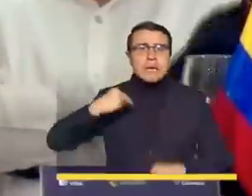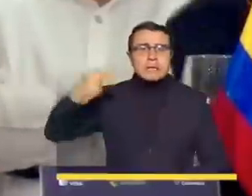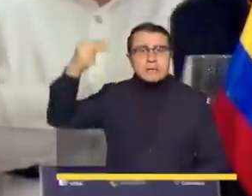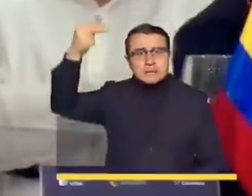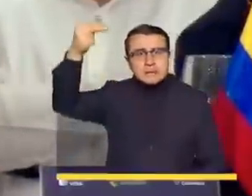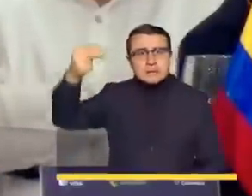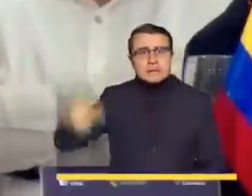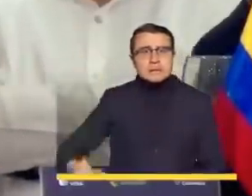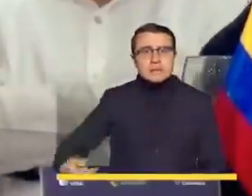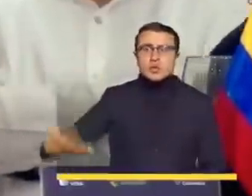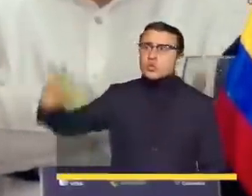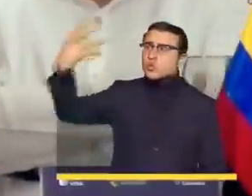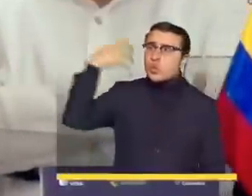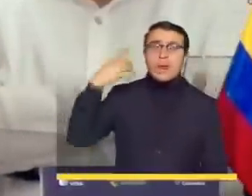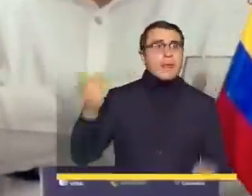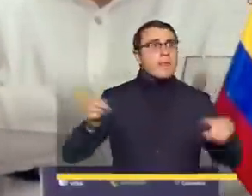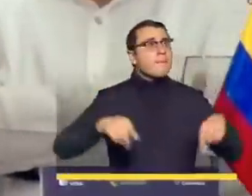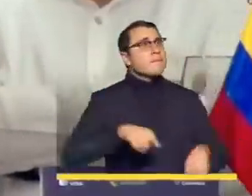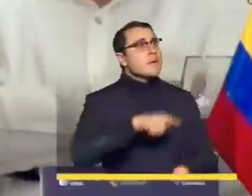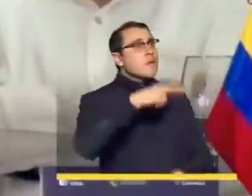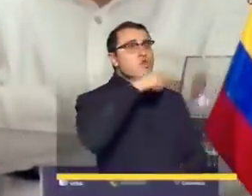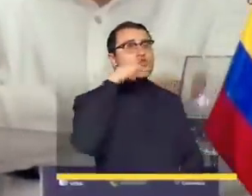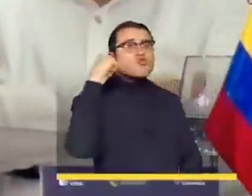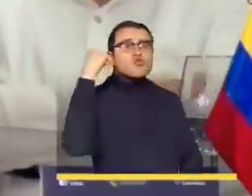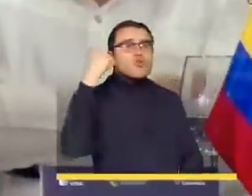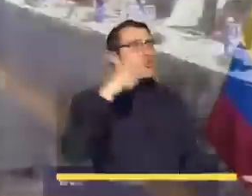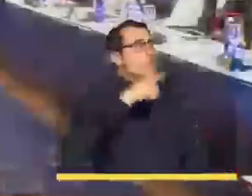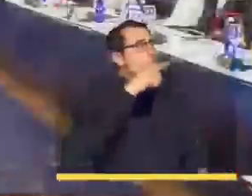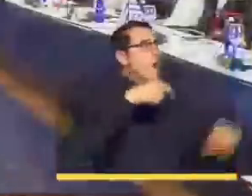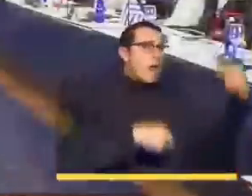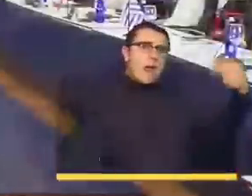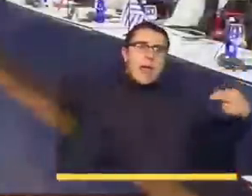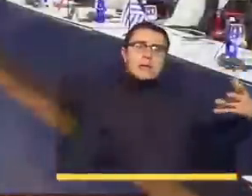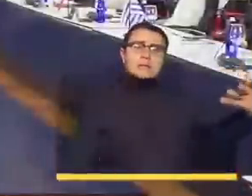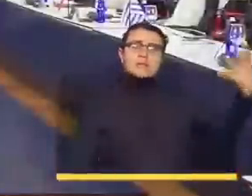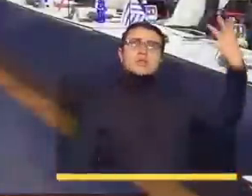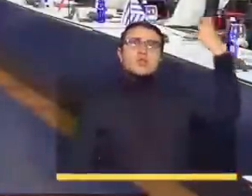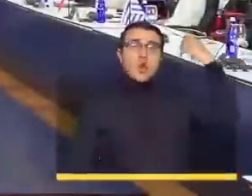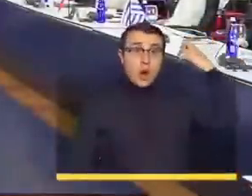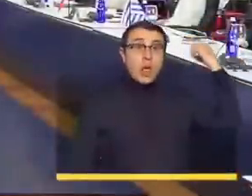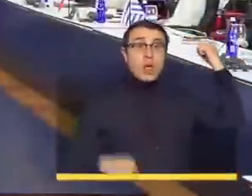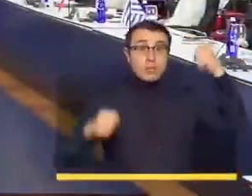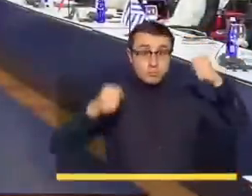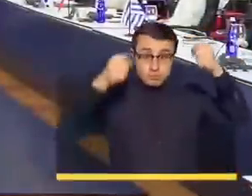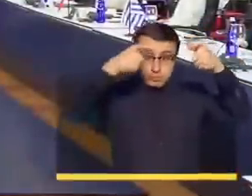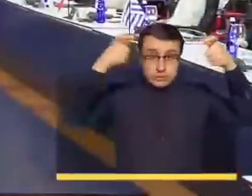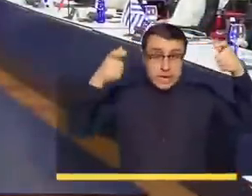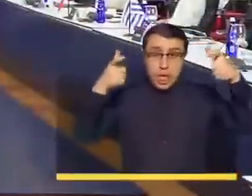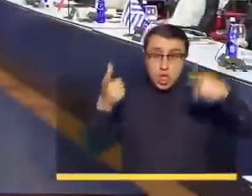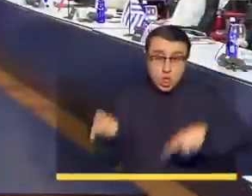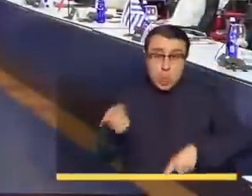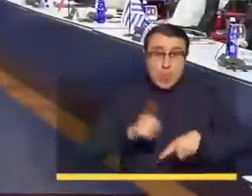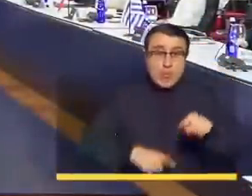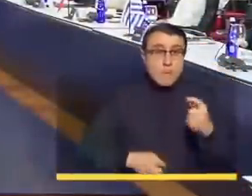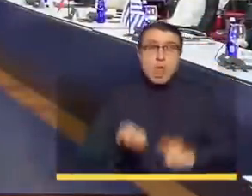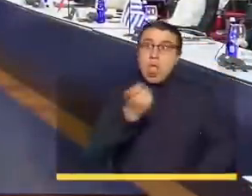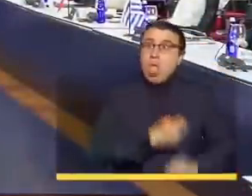y lo que hoy es Rusia, que el Estado no puede acabar el mercado.